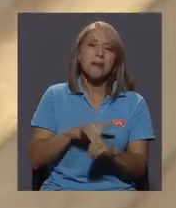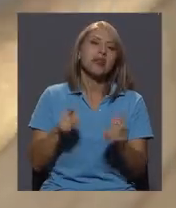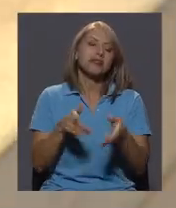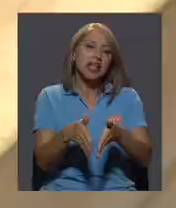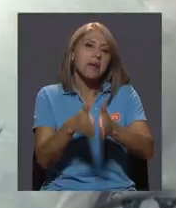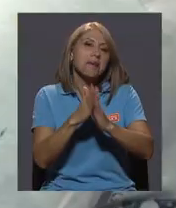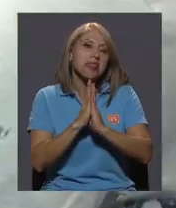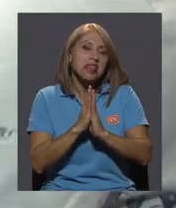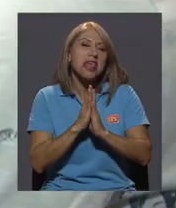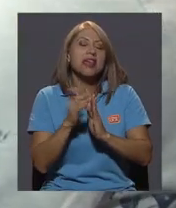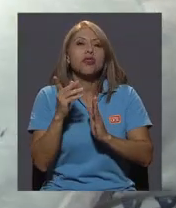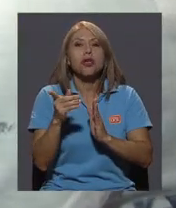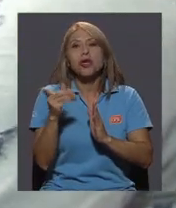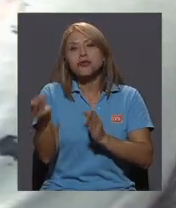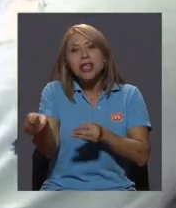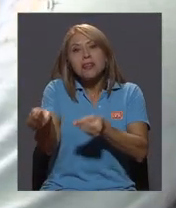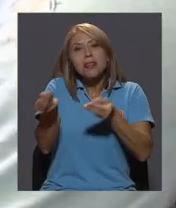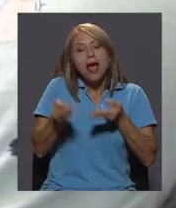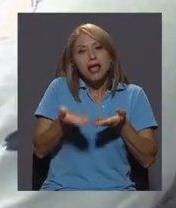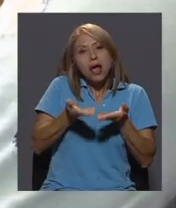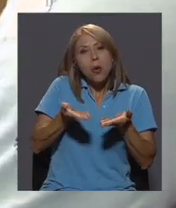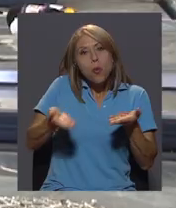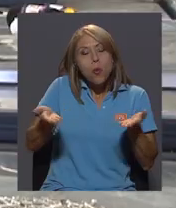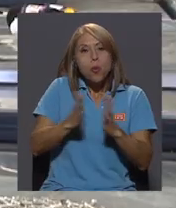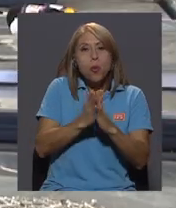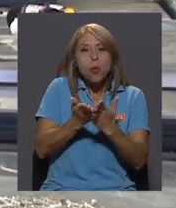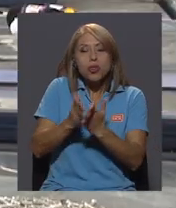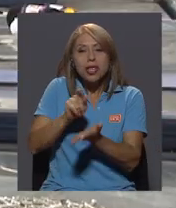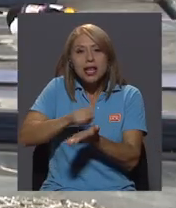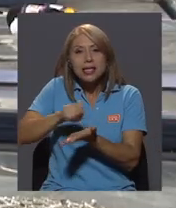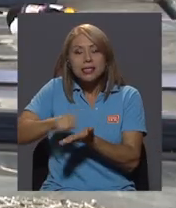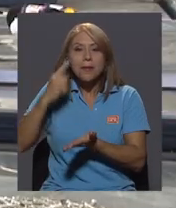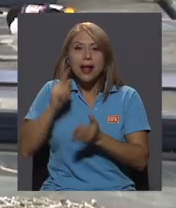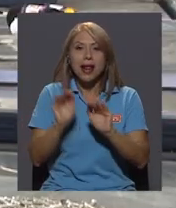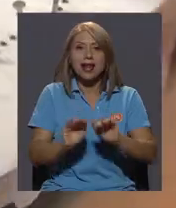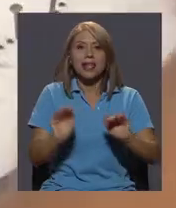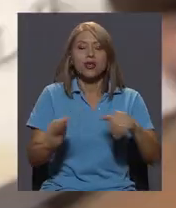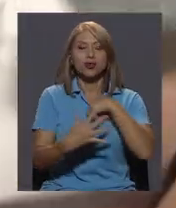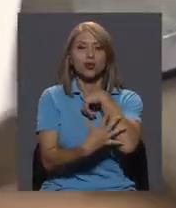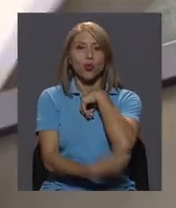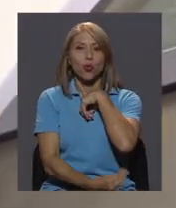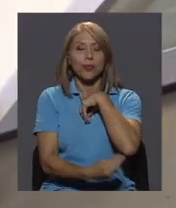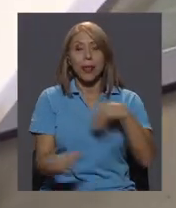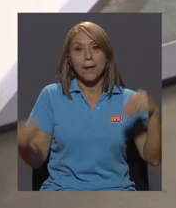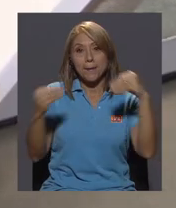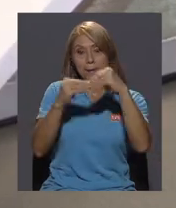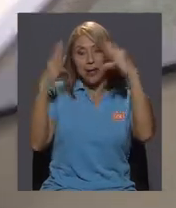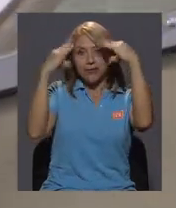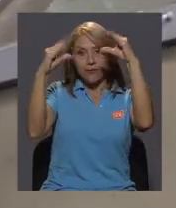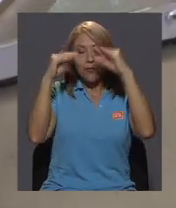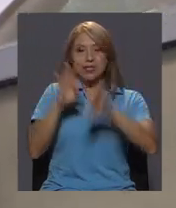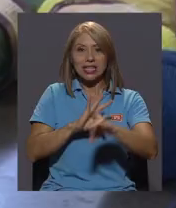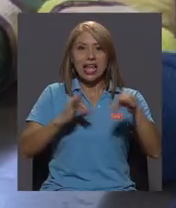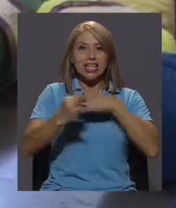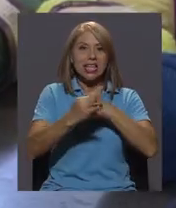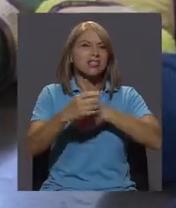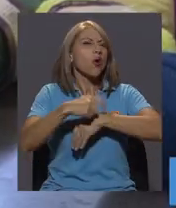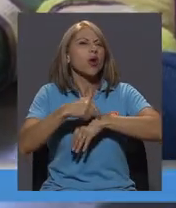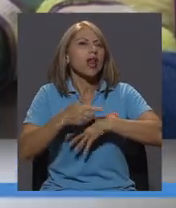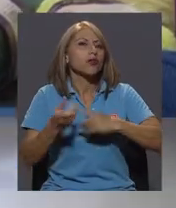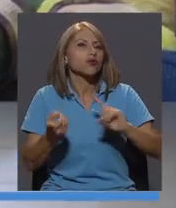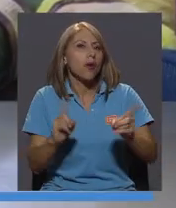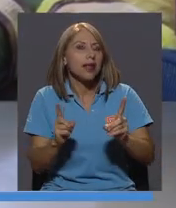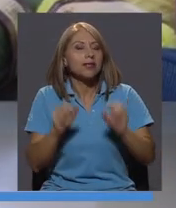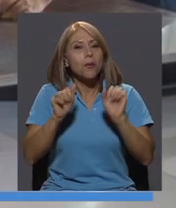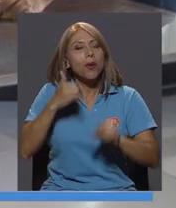la colaboración de útiles escolares para niños de escasos recursos. Para más información sobre los talleres y horarios,